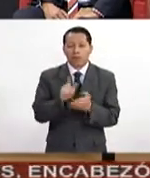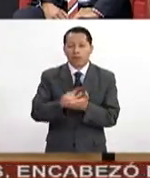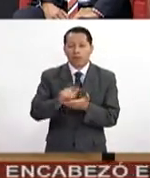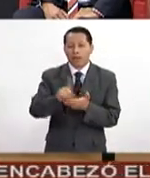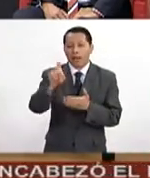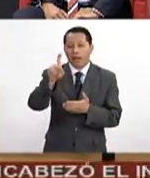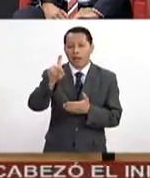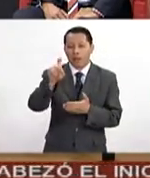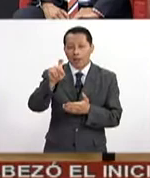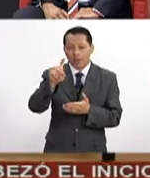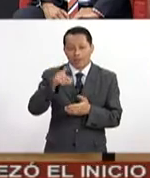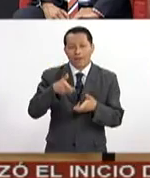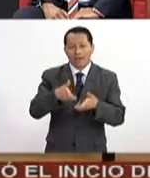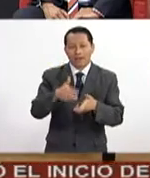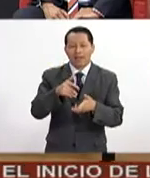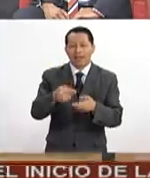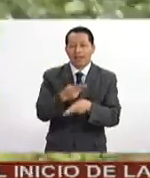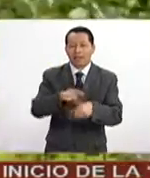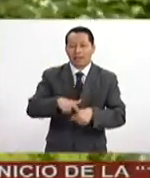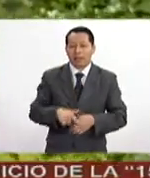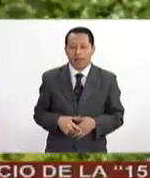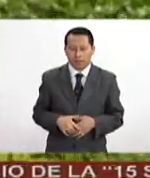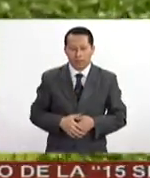el agua del Canal Nacional.